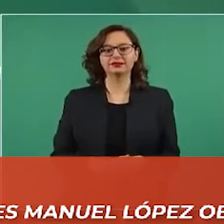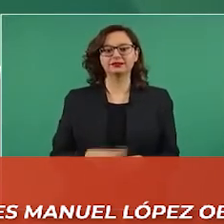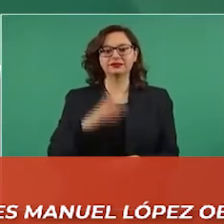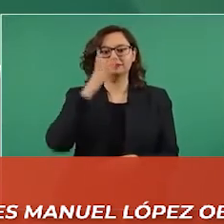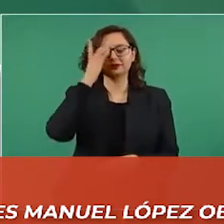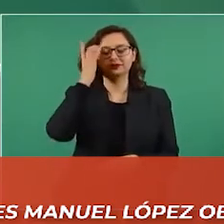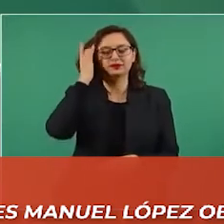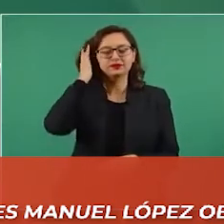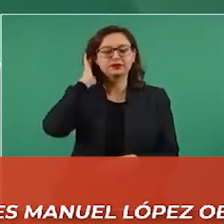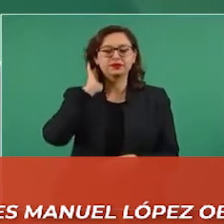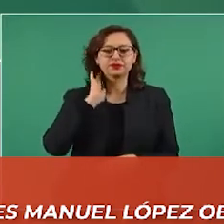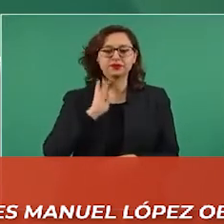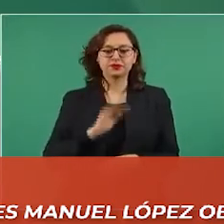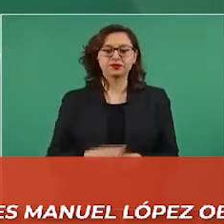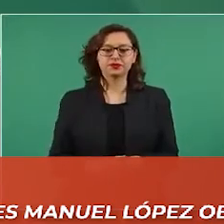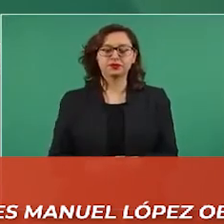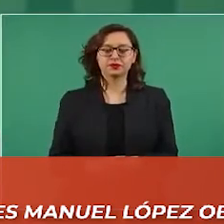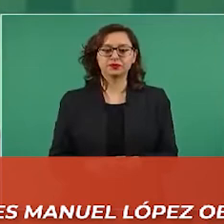y de la democracia